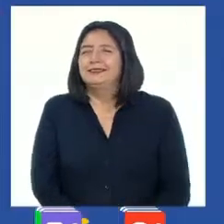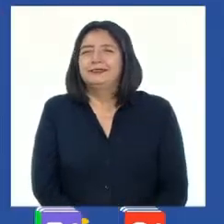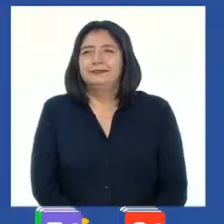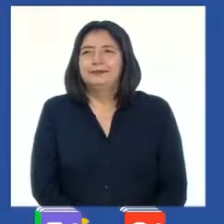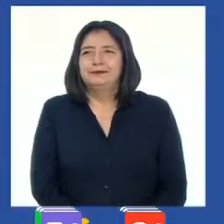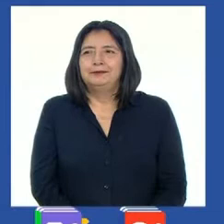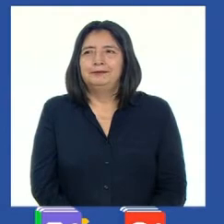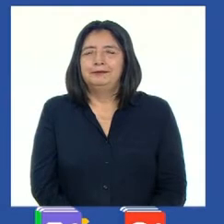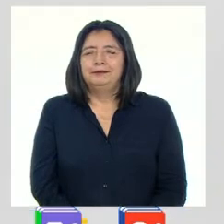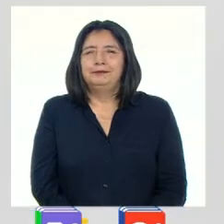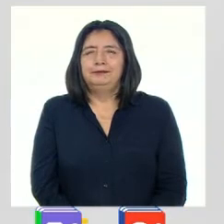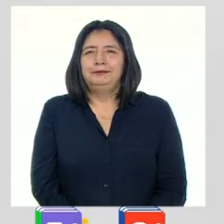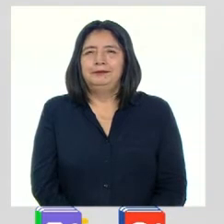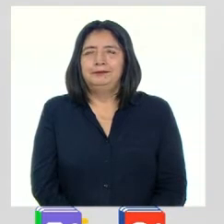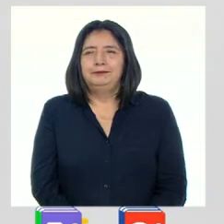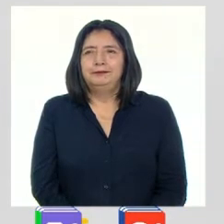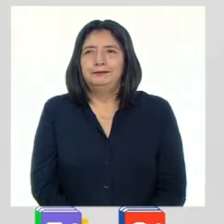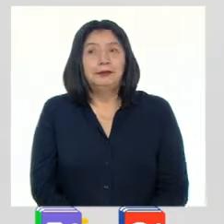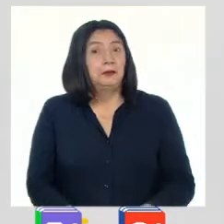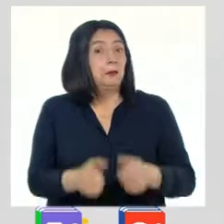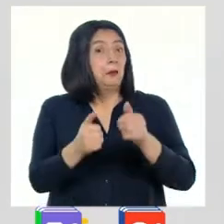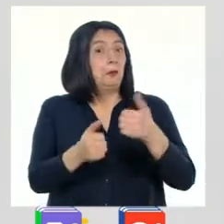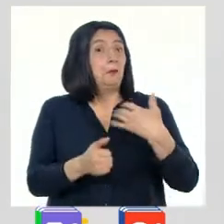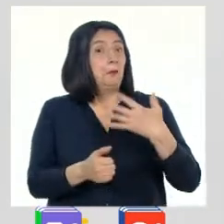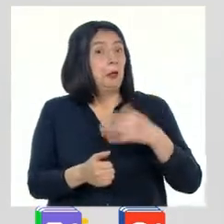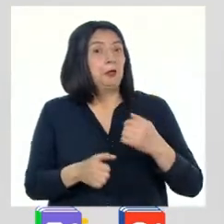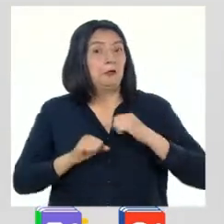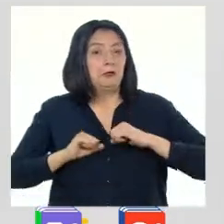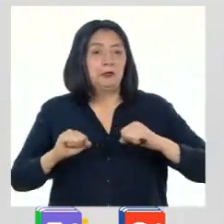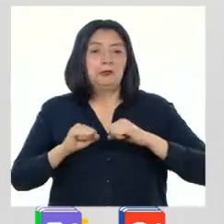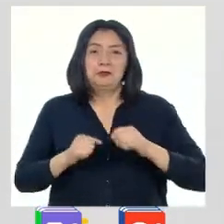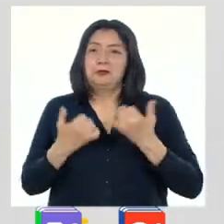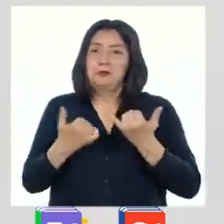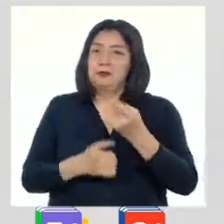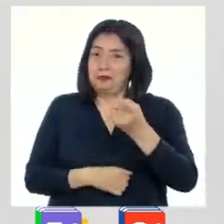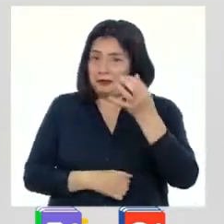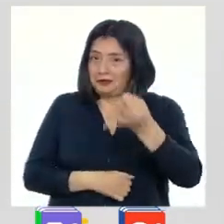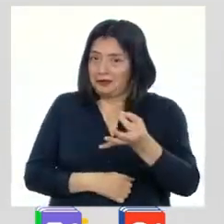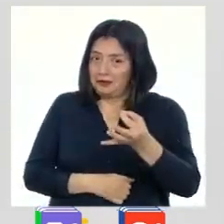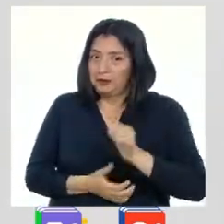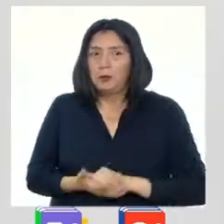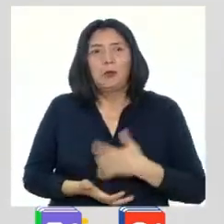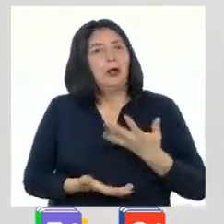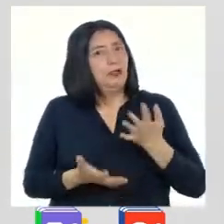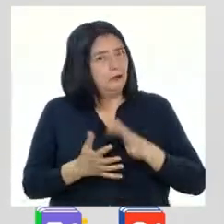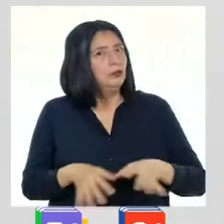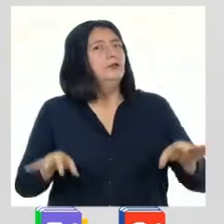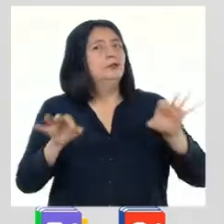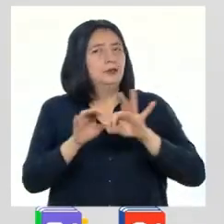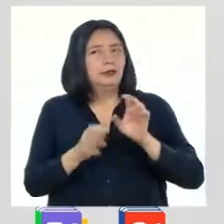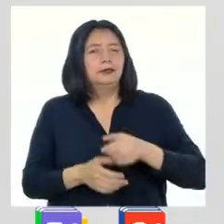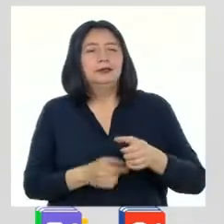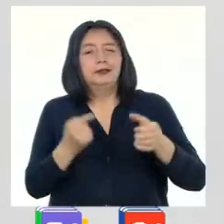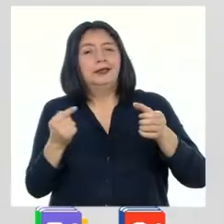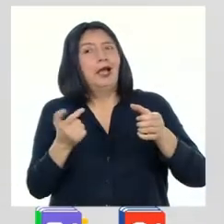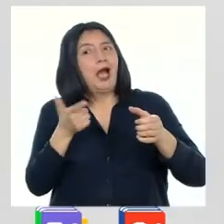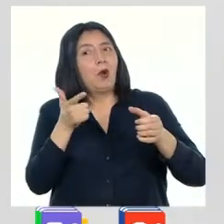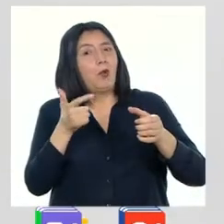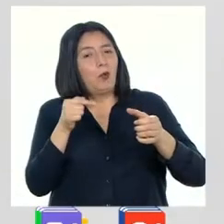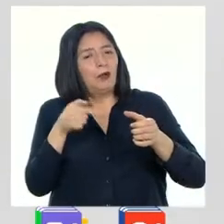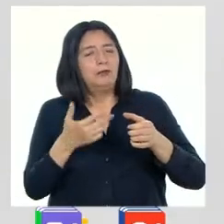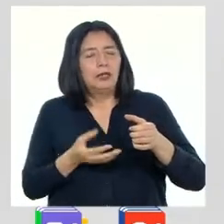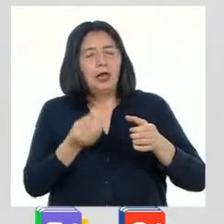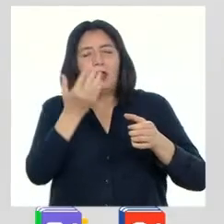¡Chao! Qué buenos estuvieron los ejercicios del día de hoy, ¿verdad? Y fundamental, un poquito de agua para